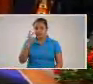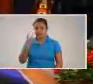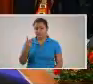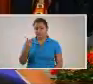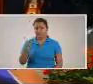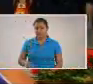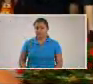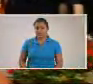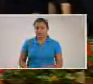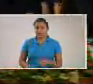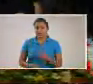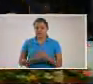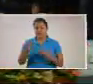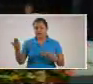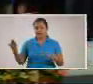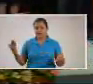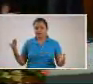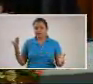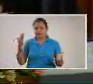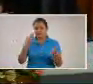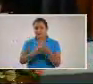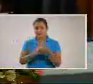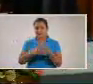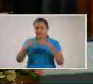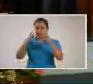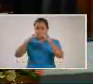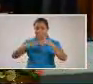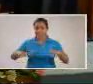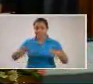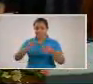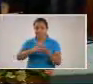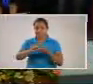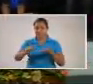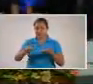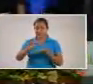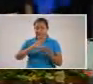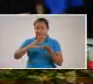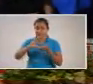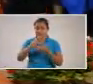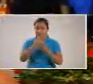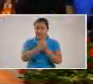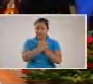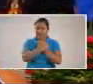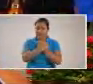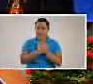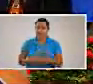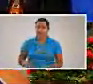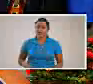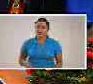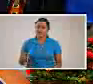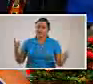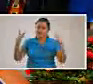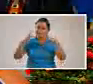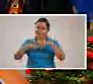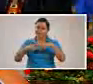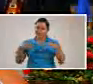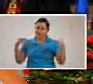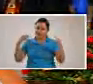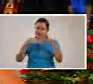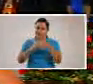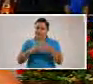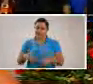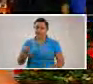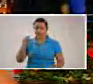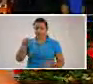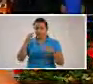van a lanzar contra el campamento de los santos y contra la ciudad amada. La van a atacar y ahí lo van a lograr. Por eso